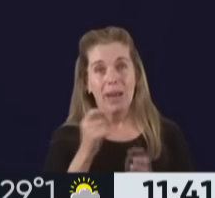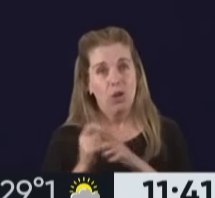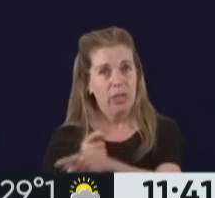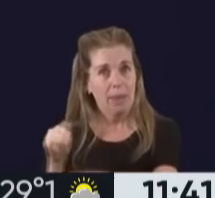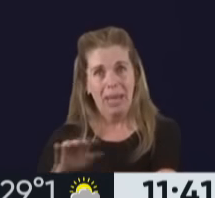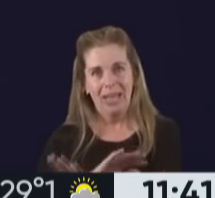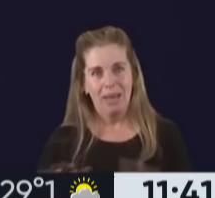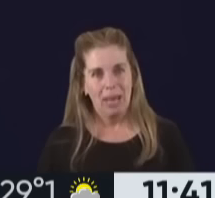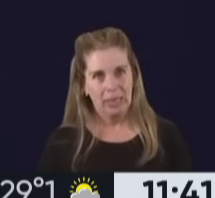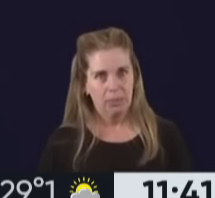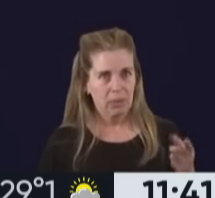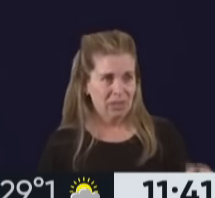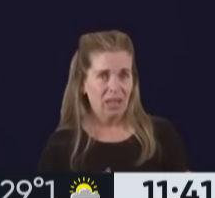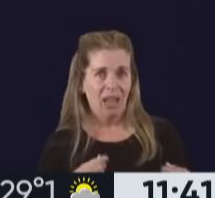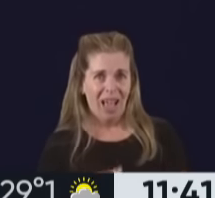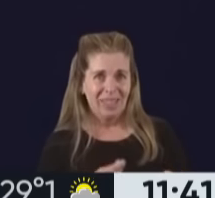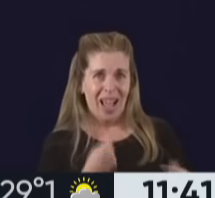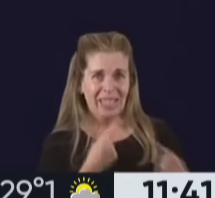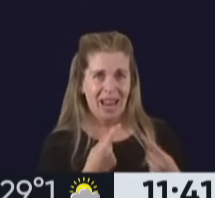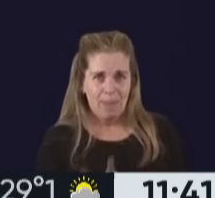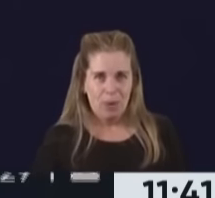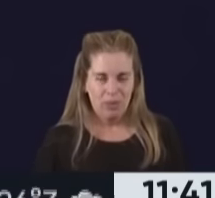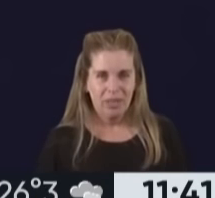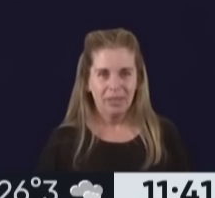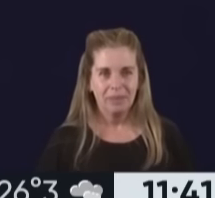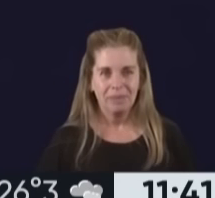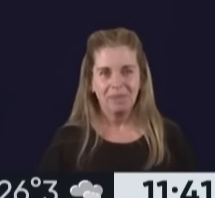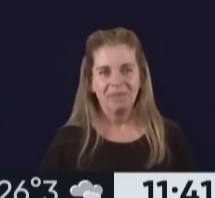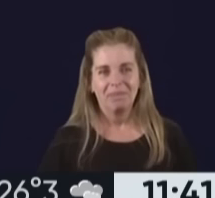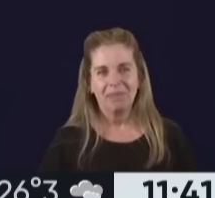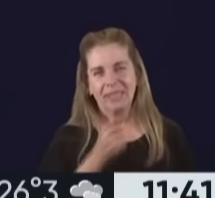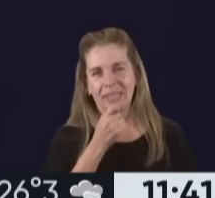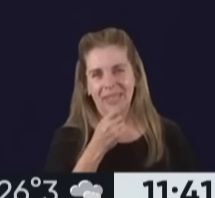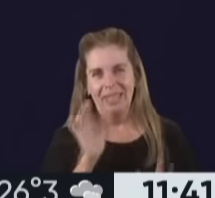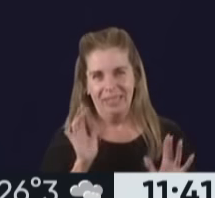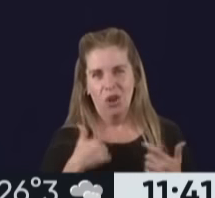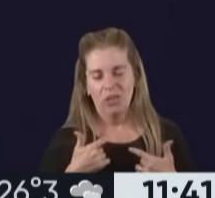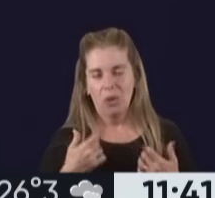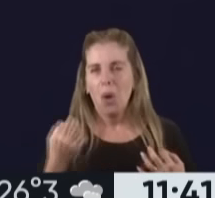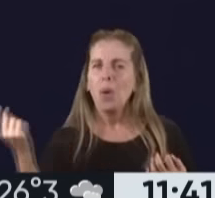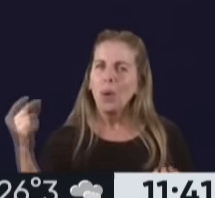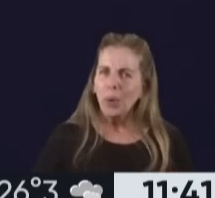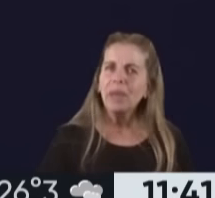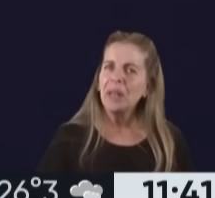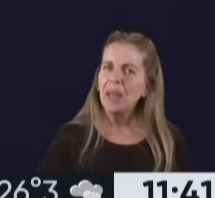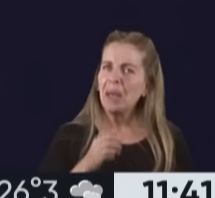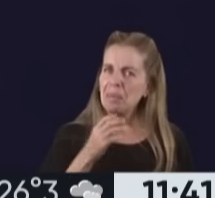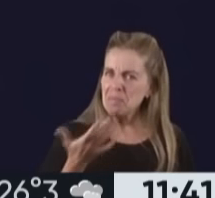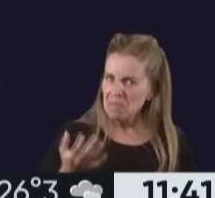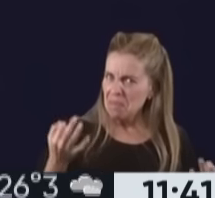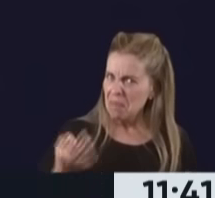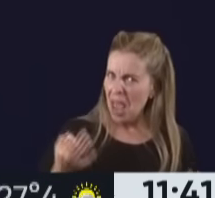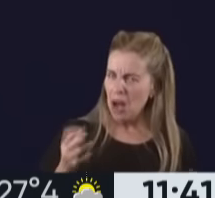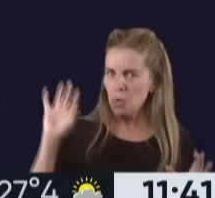porque me está consumiendo las preguntas el amigo. No, hoy vine de más o menos buen humor, ¿no? Equipo, hoy vine de buen